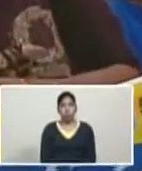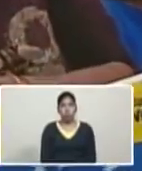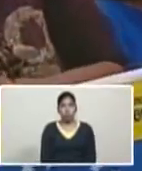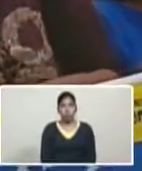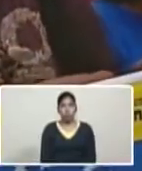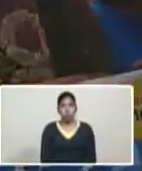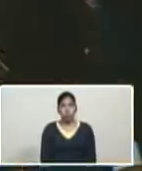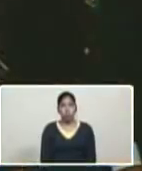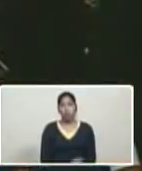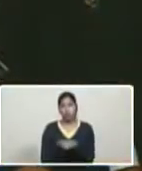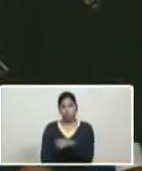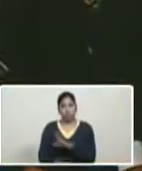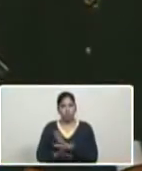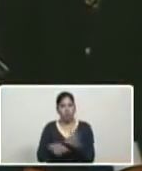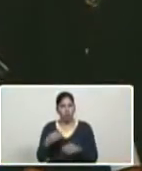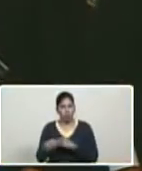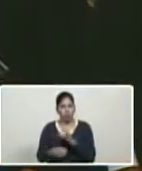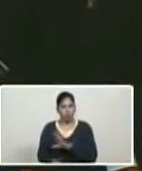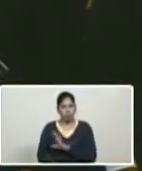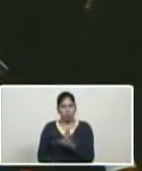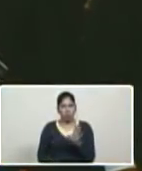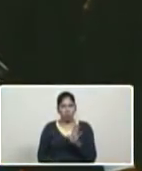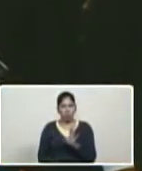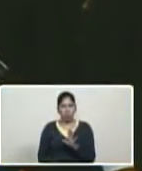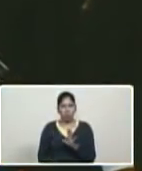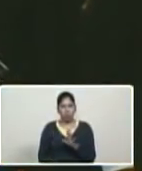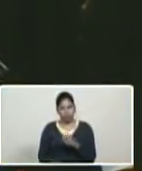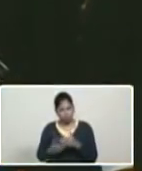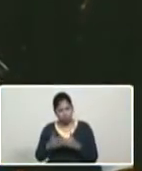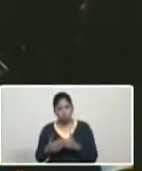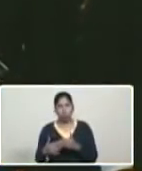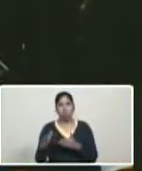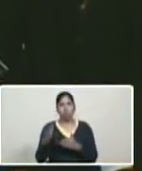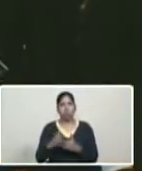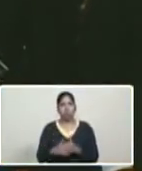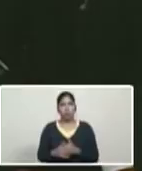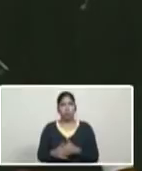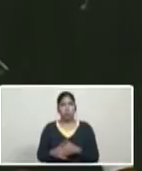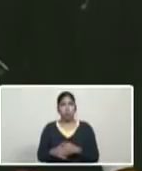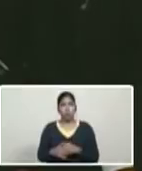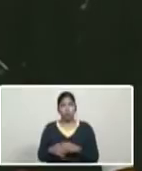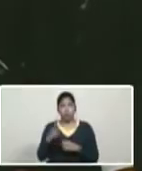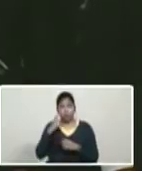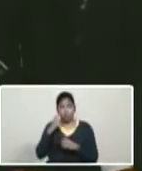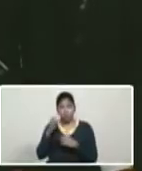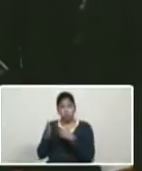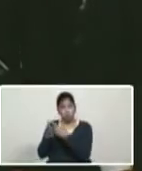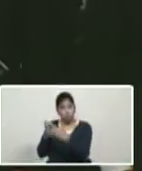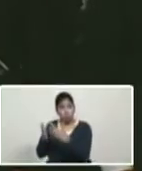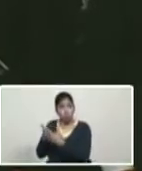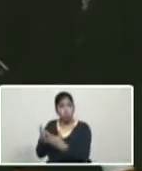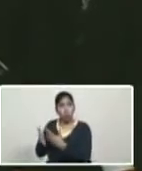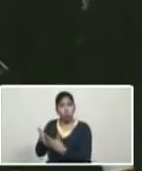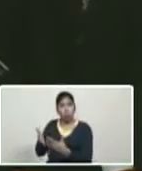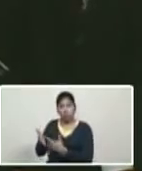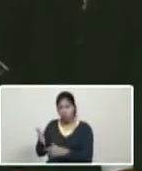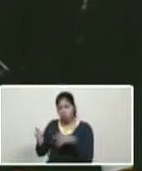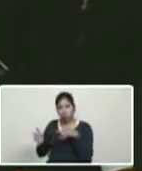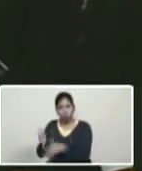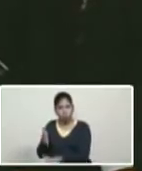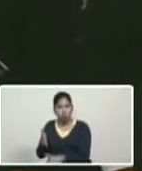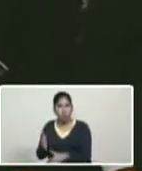Y así lo hizo, queridos compatriotas. En este discurso de Angostura que